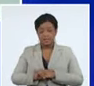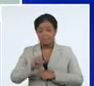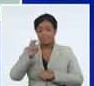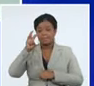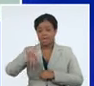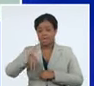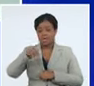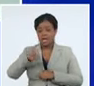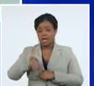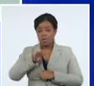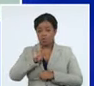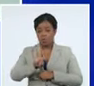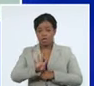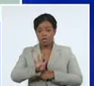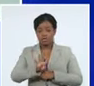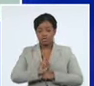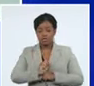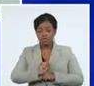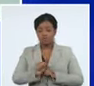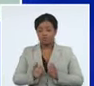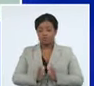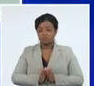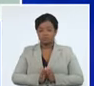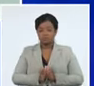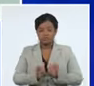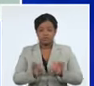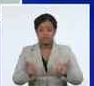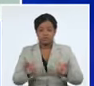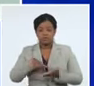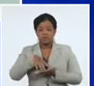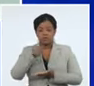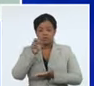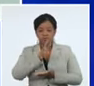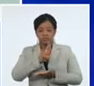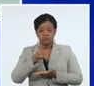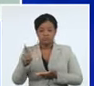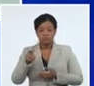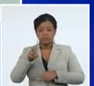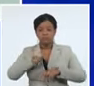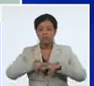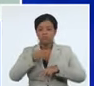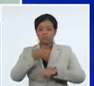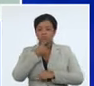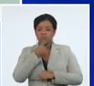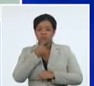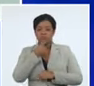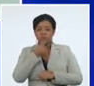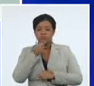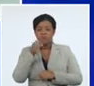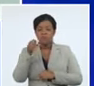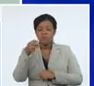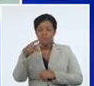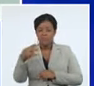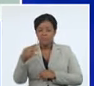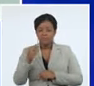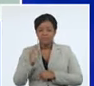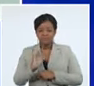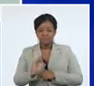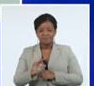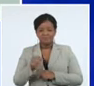reporta 4, San Miguel del Padrón, Plaza de la Revolución y Habana Vieja con 3 autóctonos cada